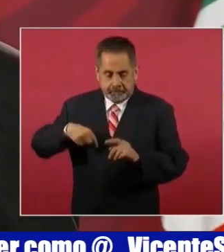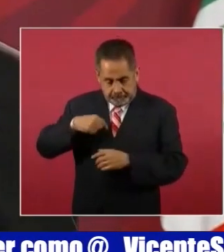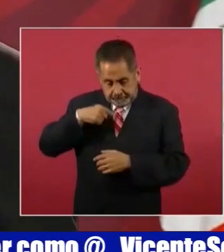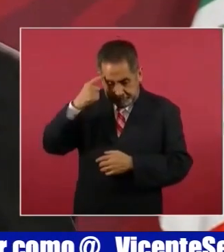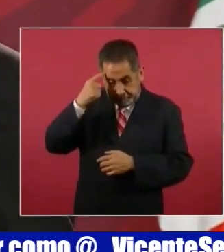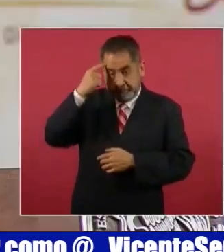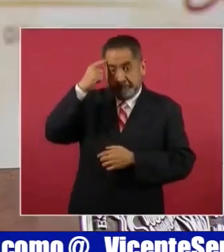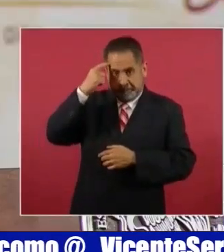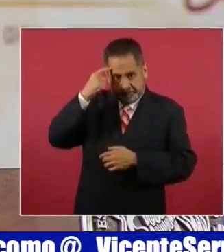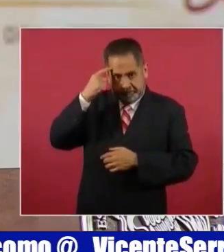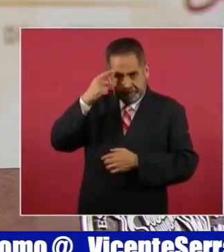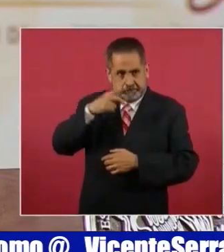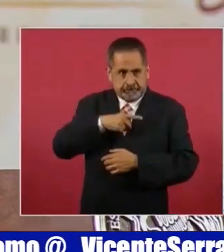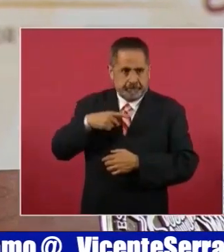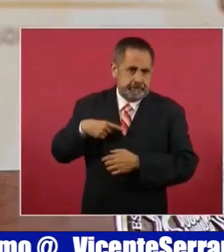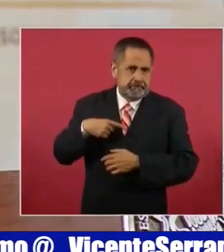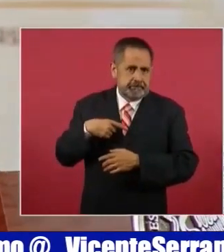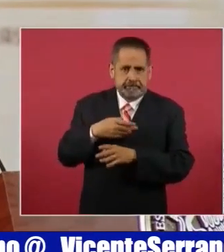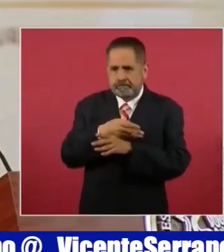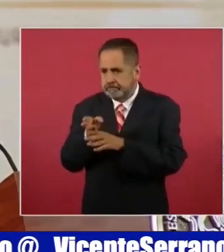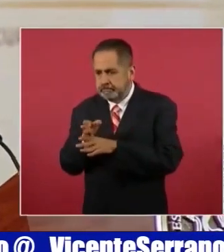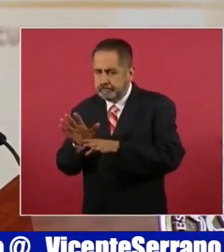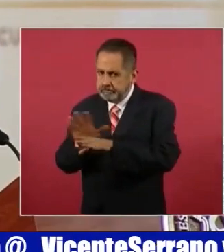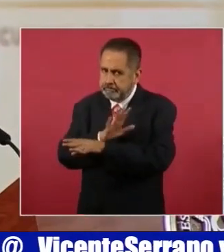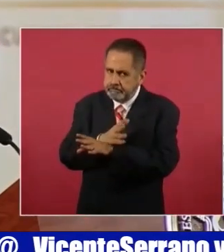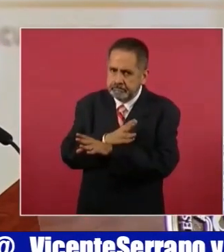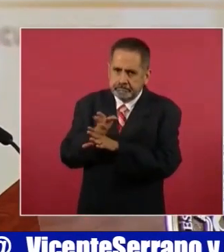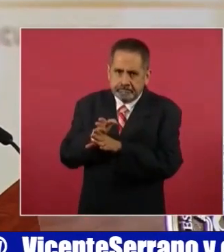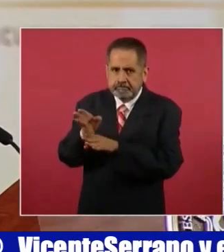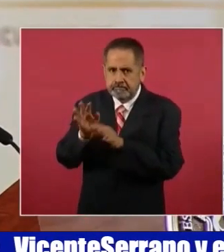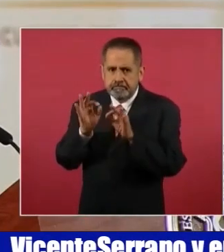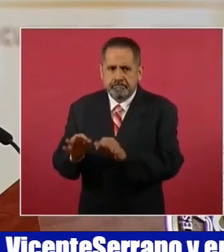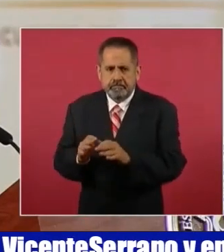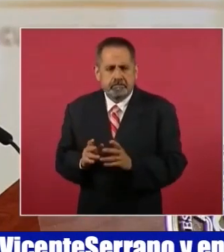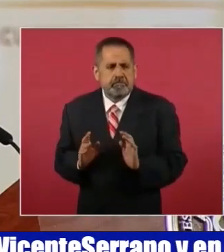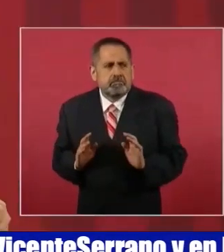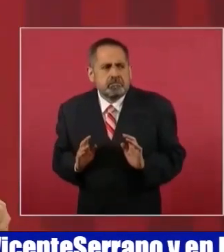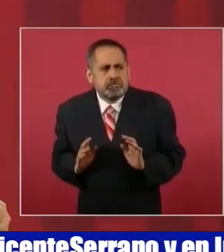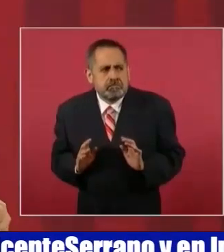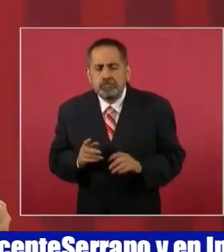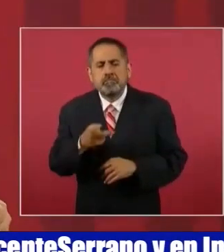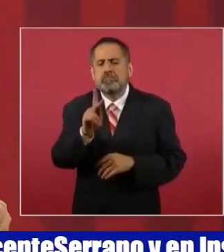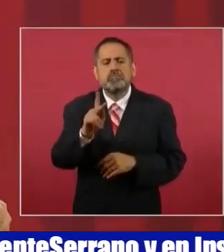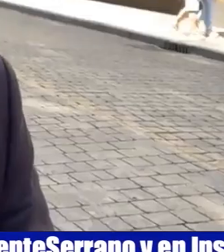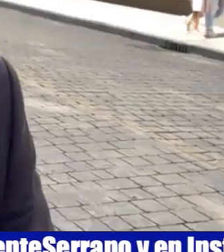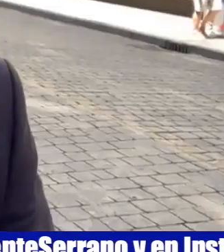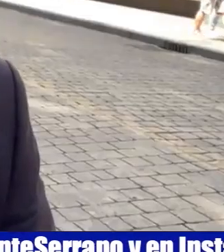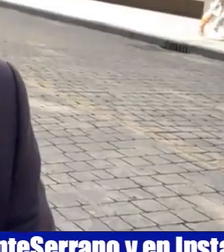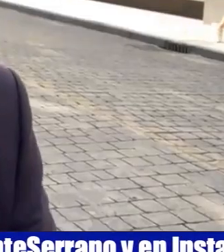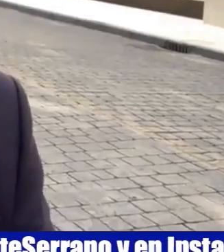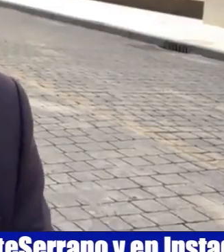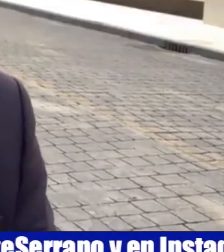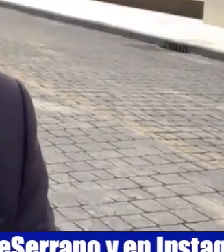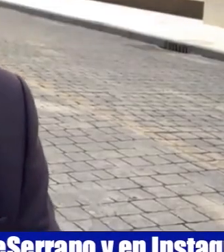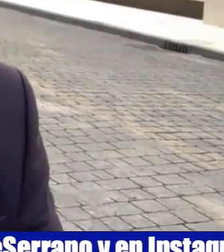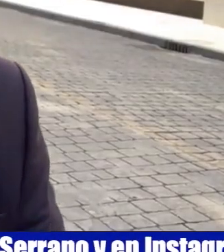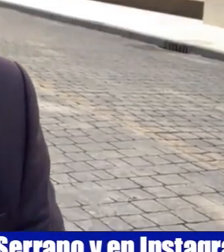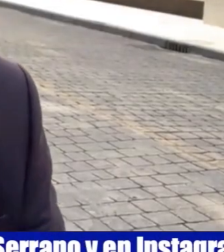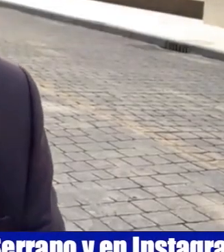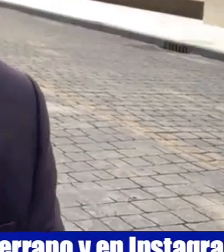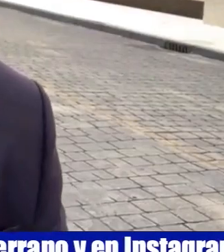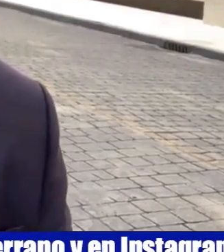tendríamos que rectificar, pero no. Fíjate qué